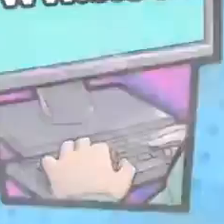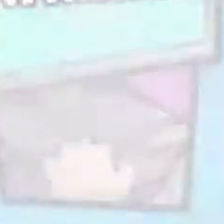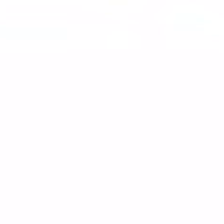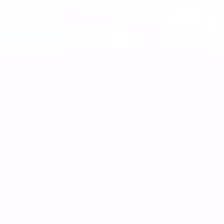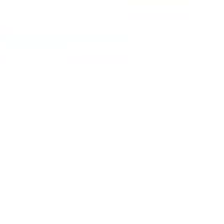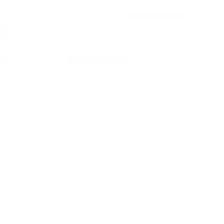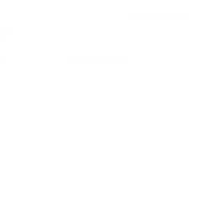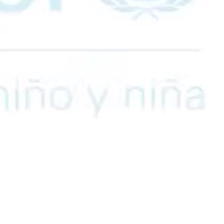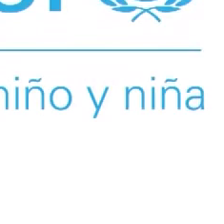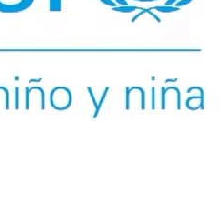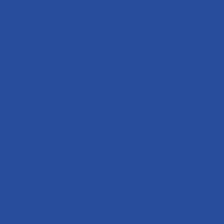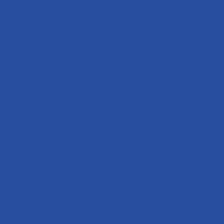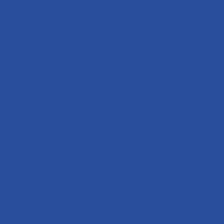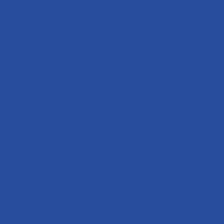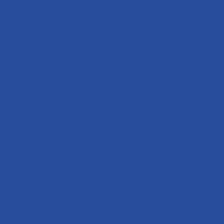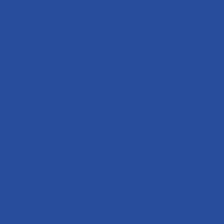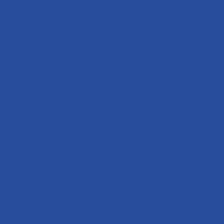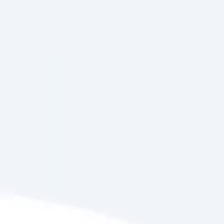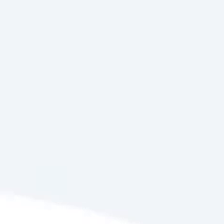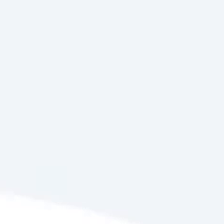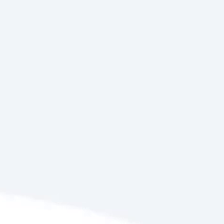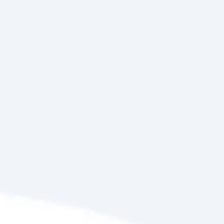Ve.